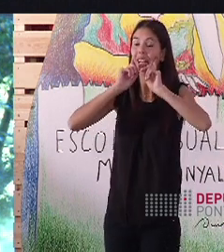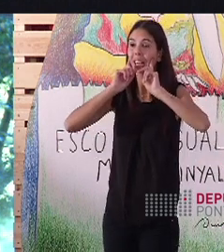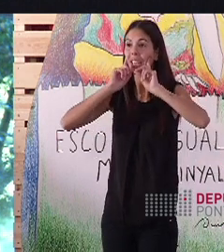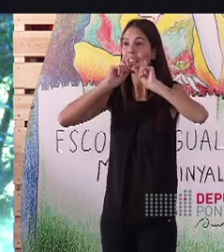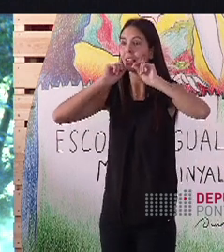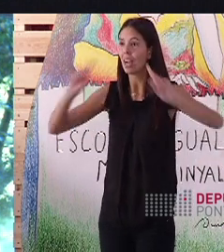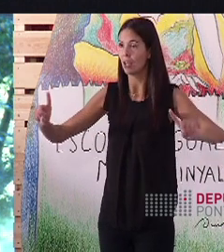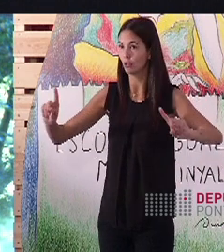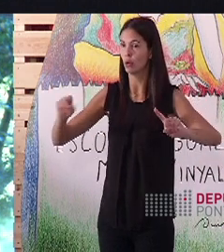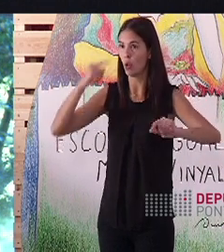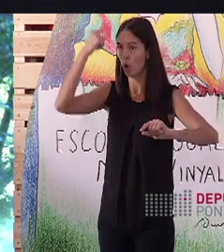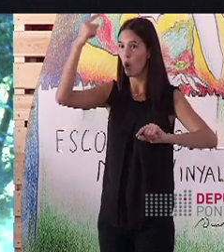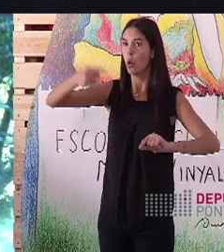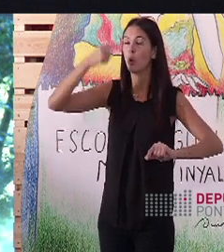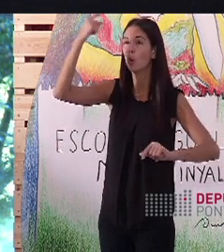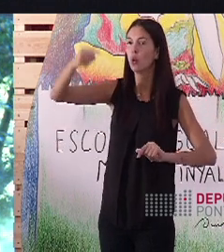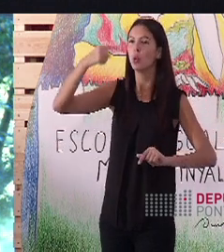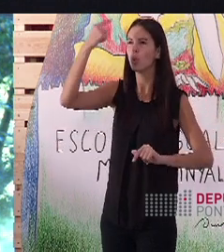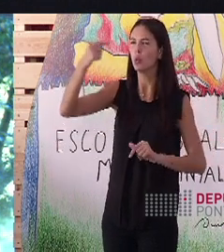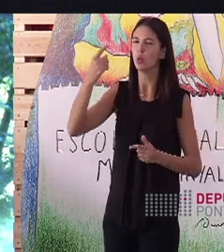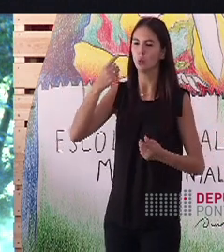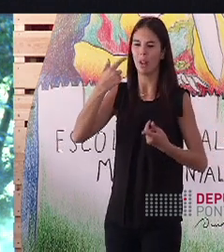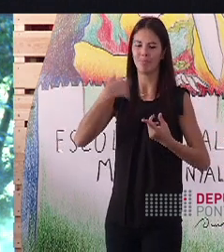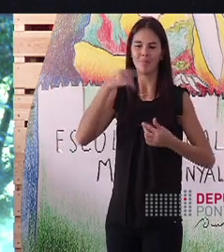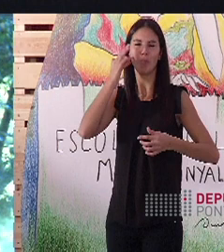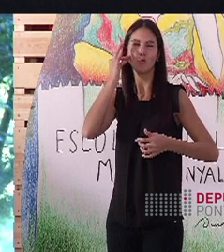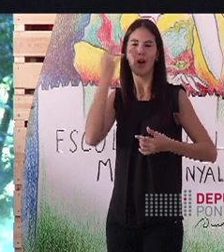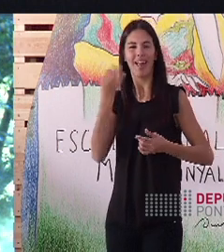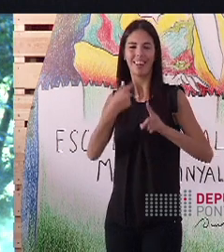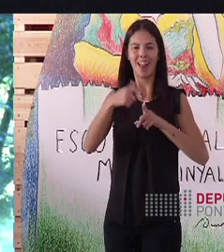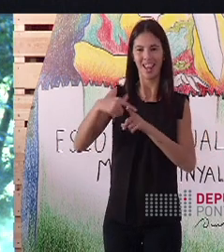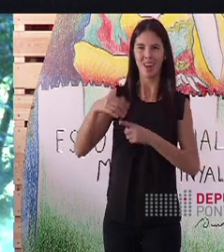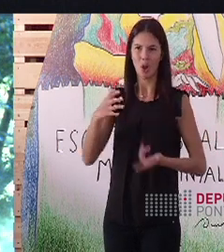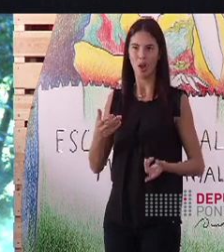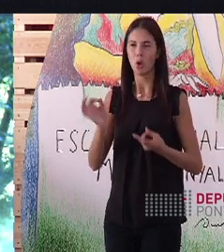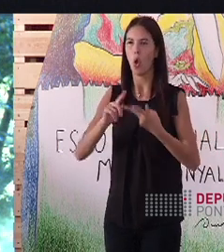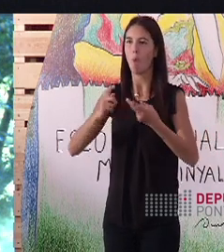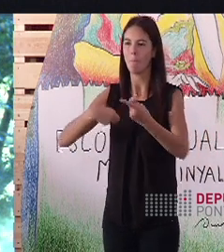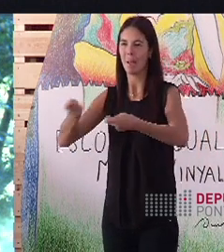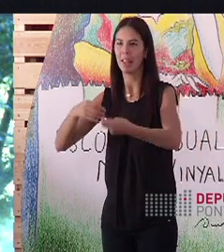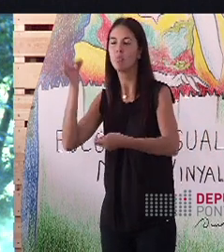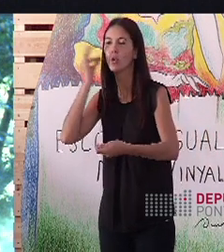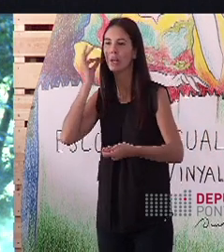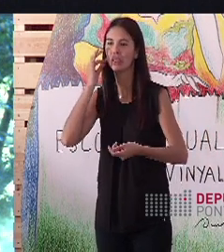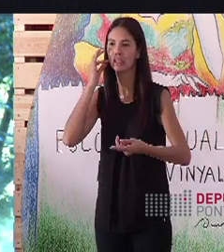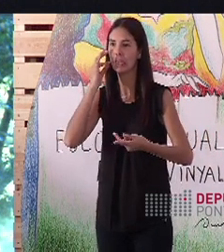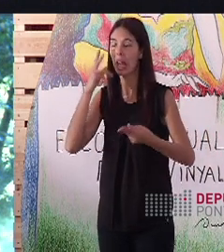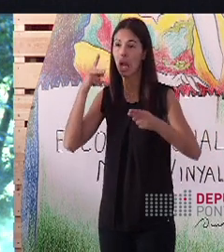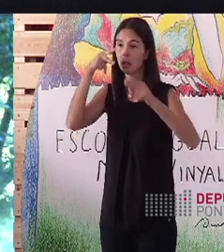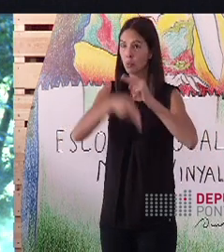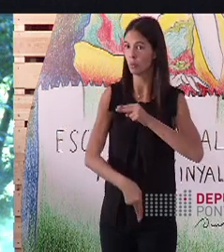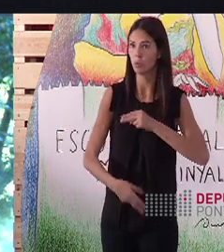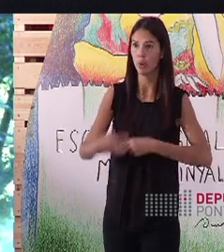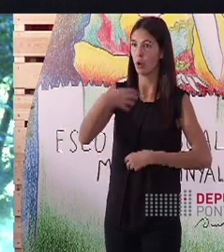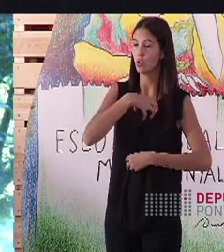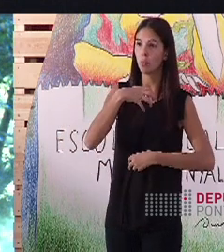desactivar esta cultura de la objetualización, de la mercantilización de las mujeres, si no se